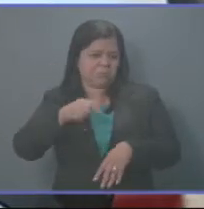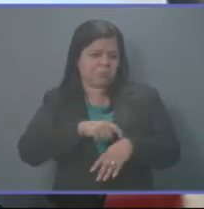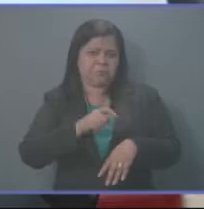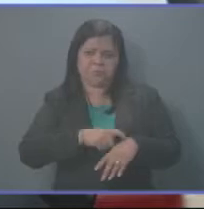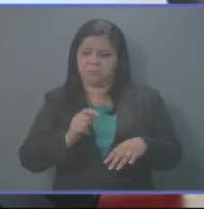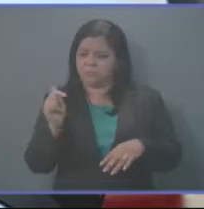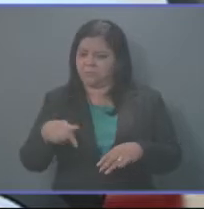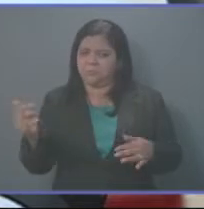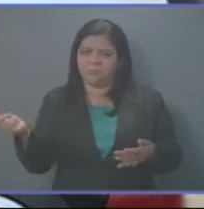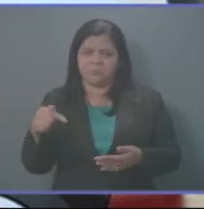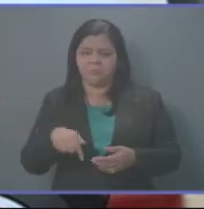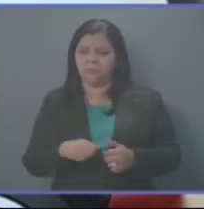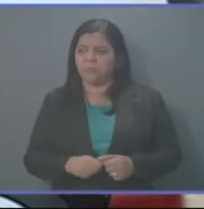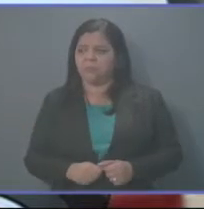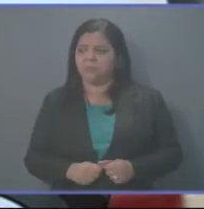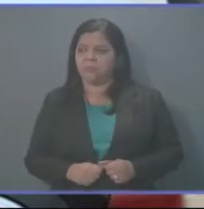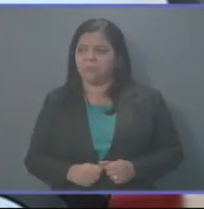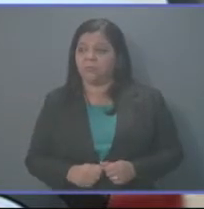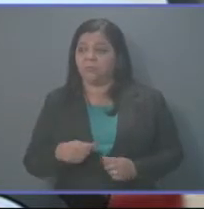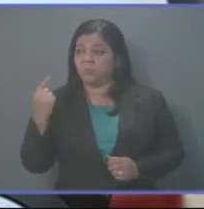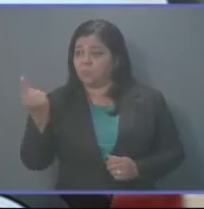plenario.